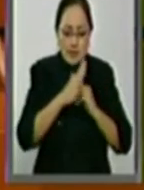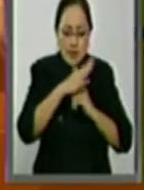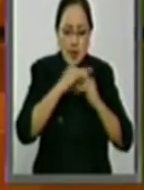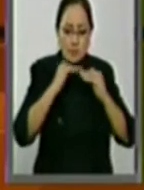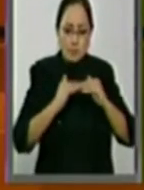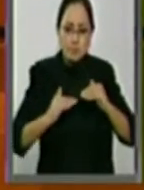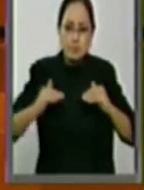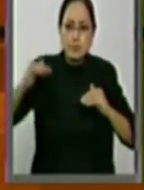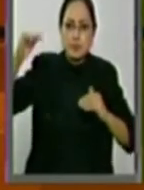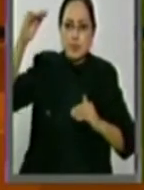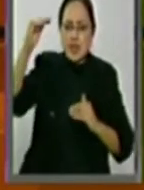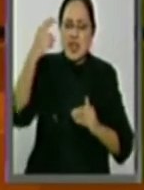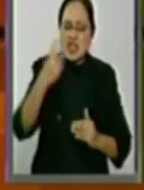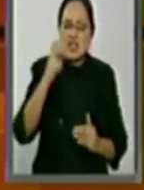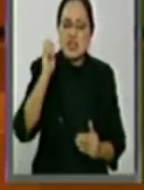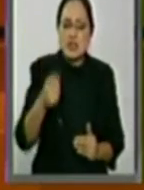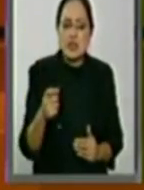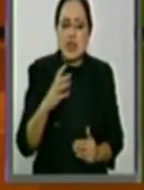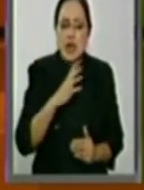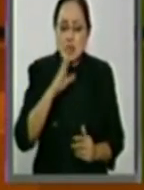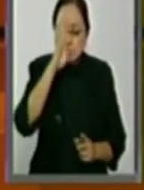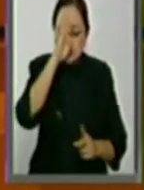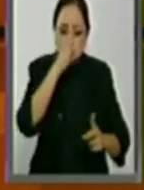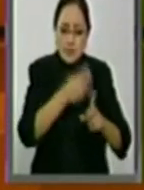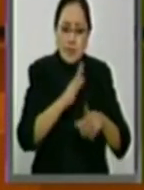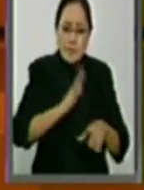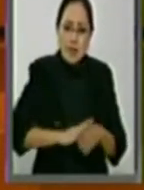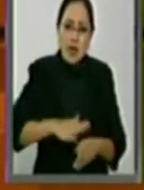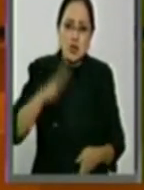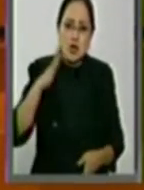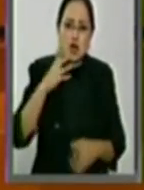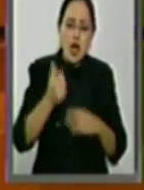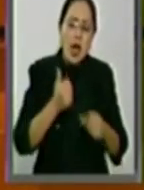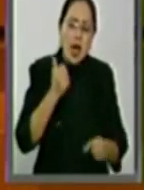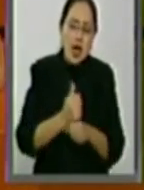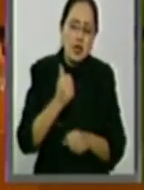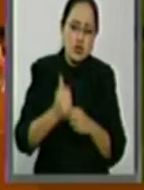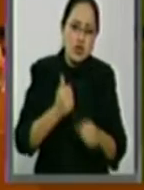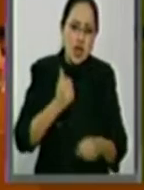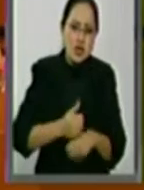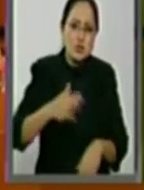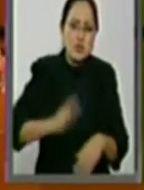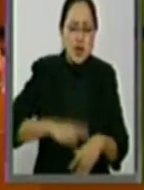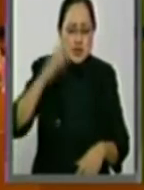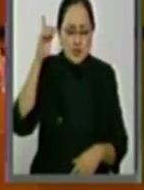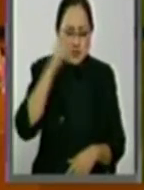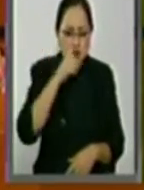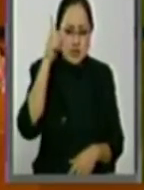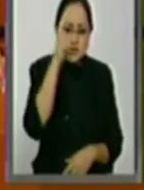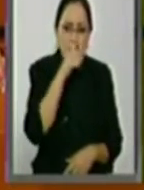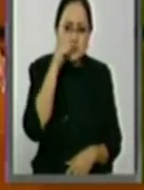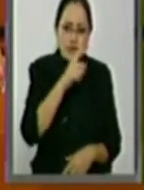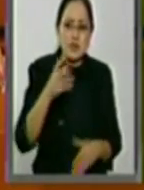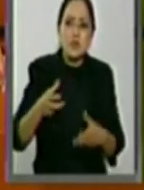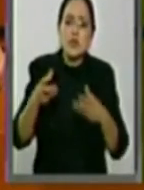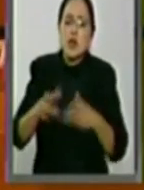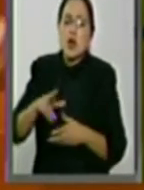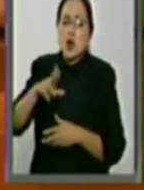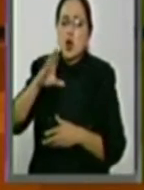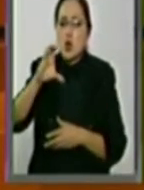ha sido y será un reto mayor año con año. El sistema Cutzamala